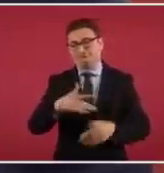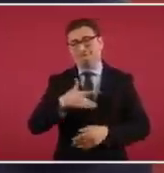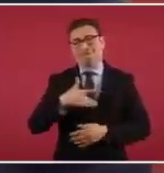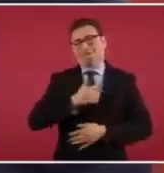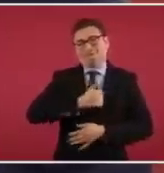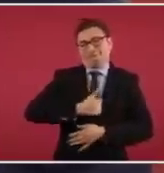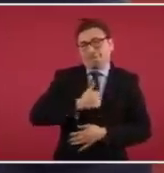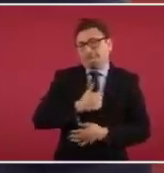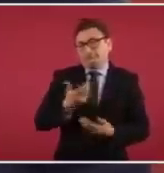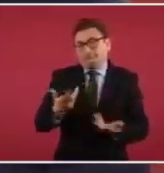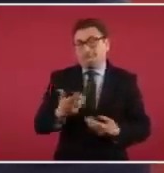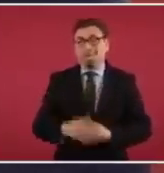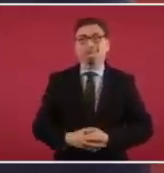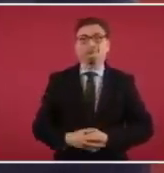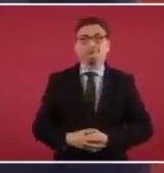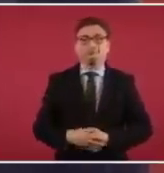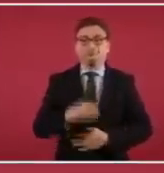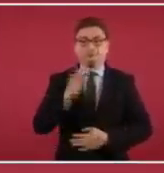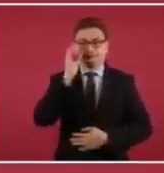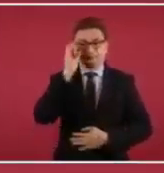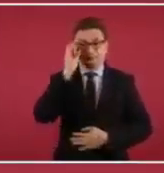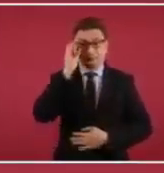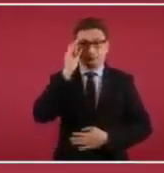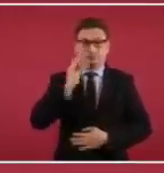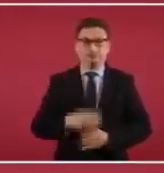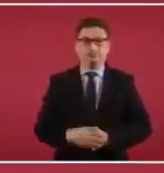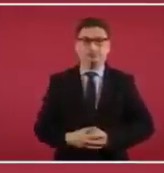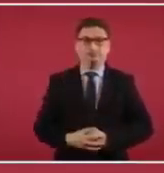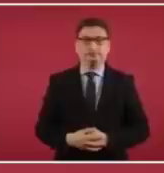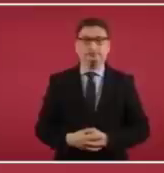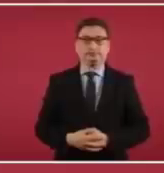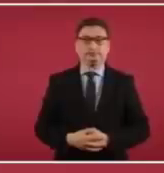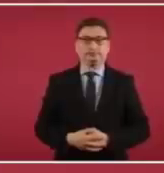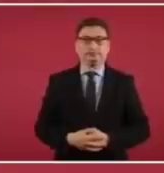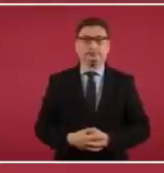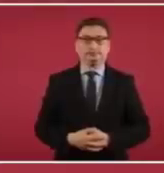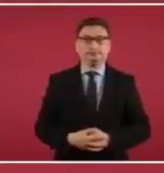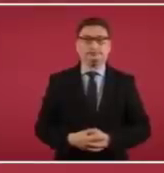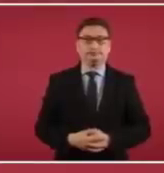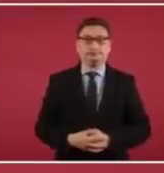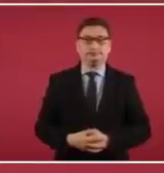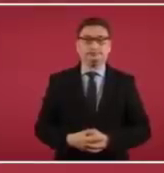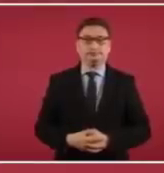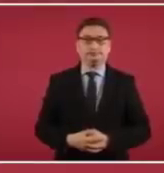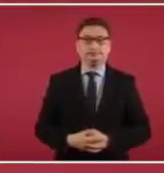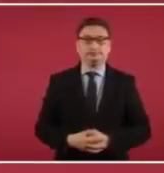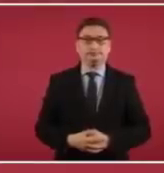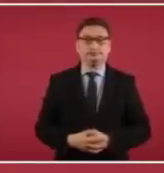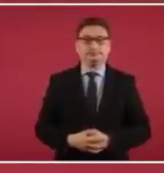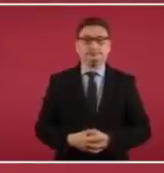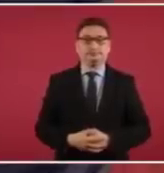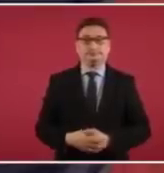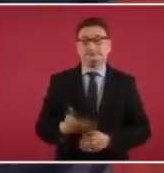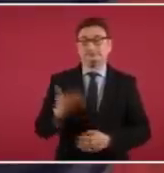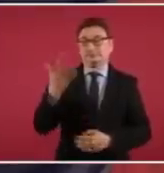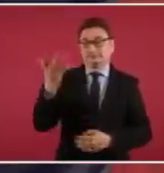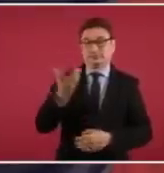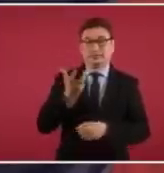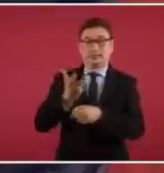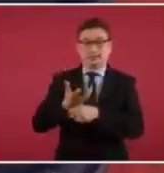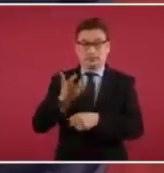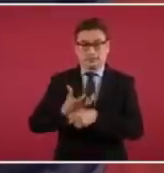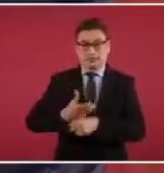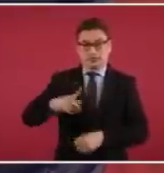es que un gobierno como el de Estados Unidos,